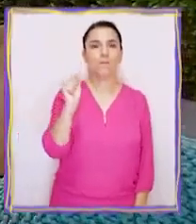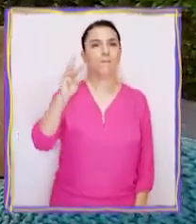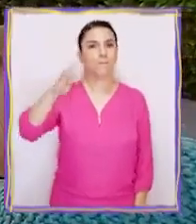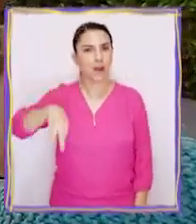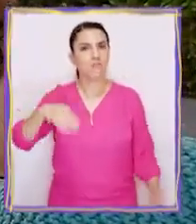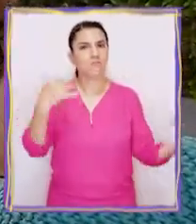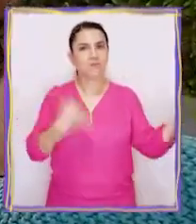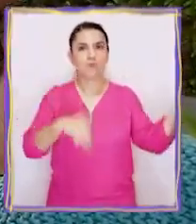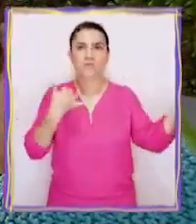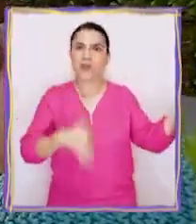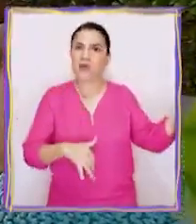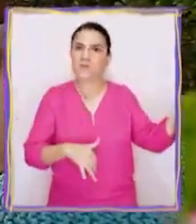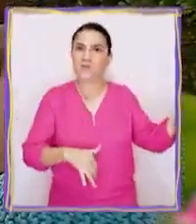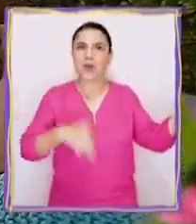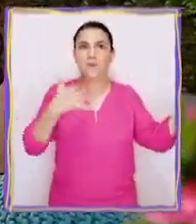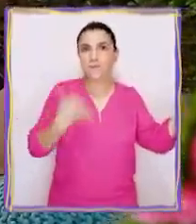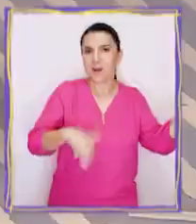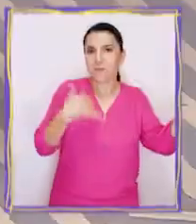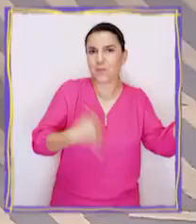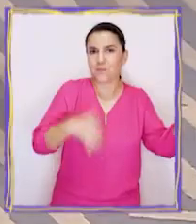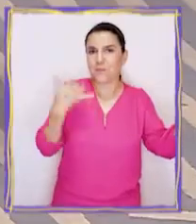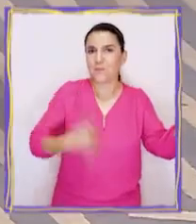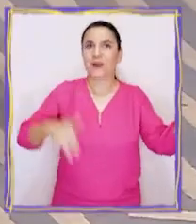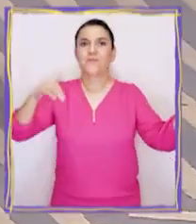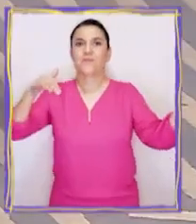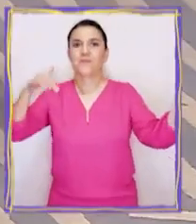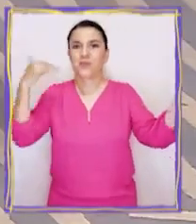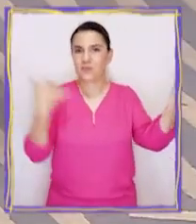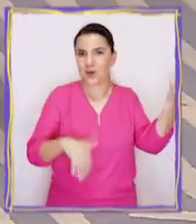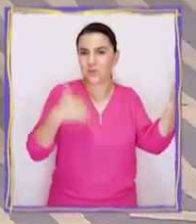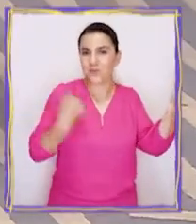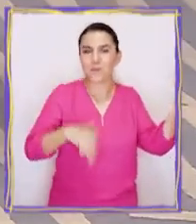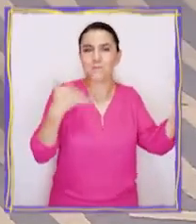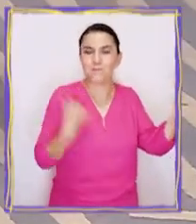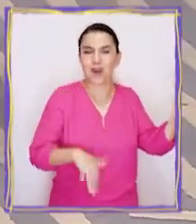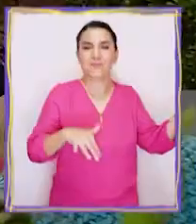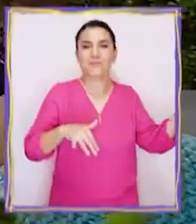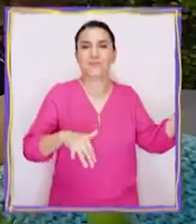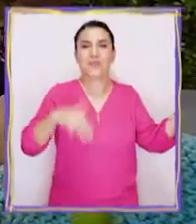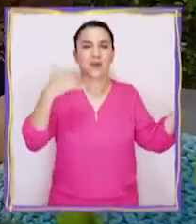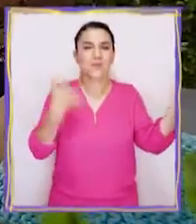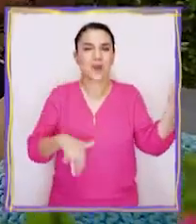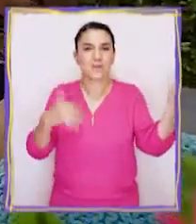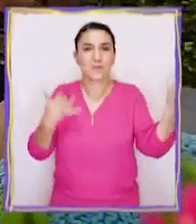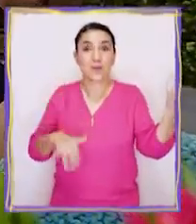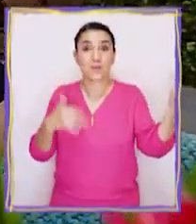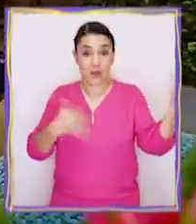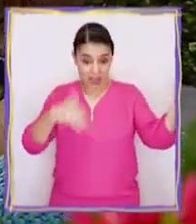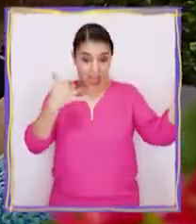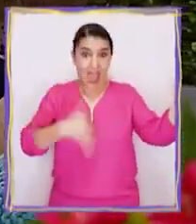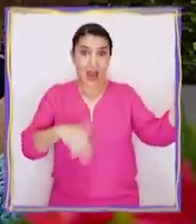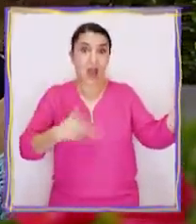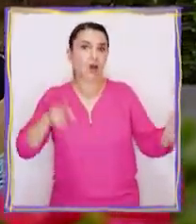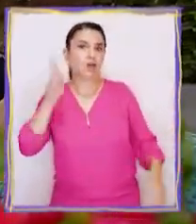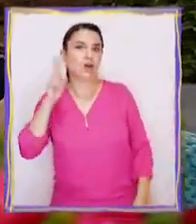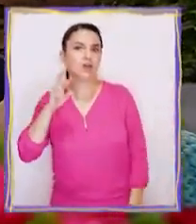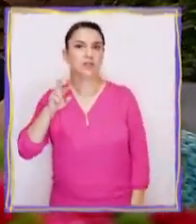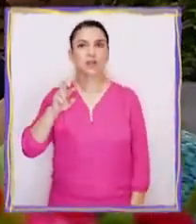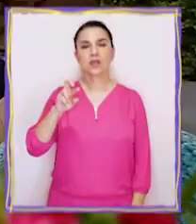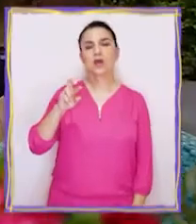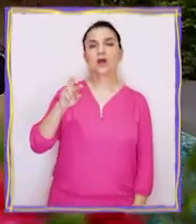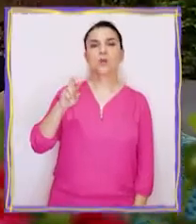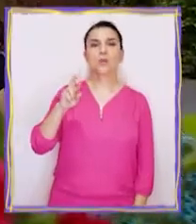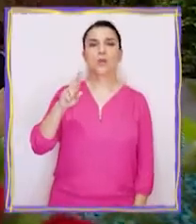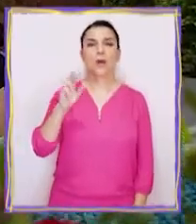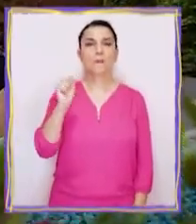pram, pram, pram, pram, pram, pram, pram, pram, pram, pram, pram, pram, pram. La